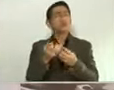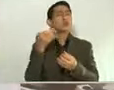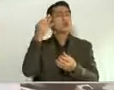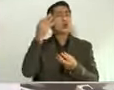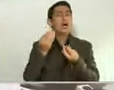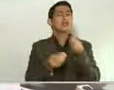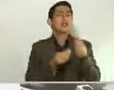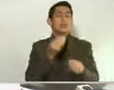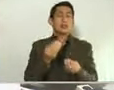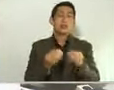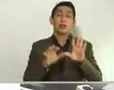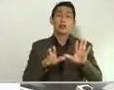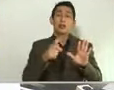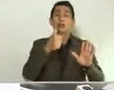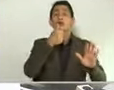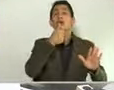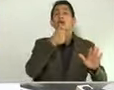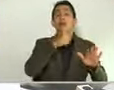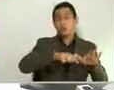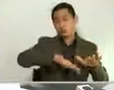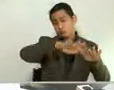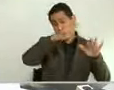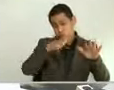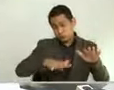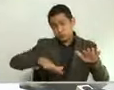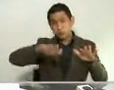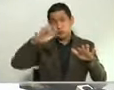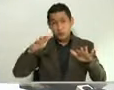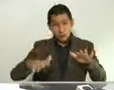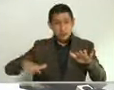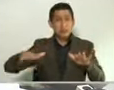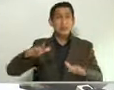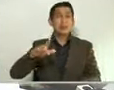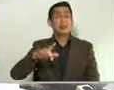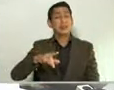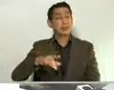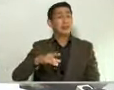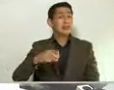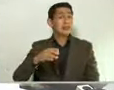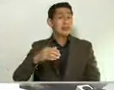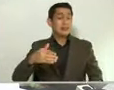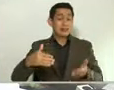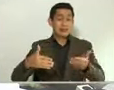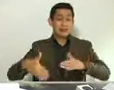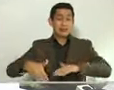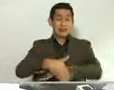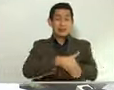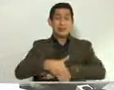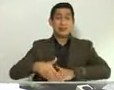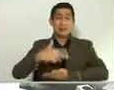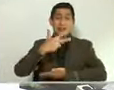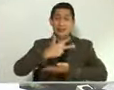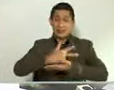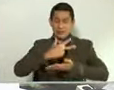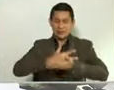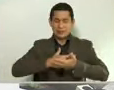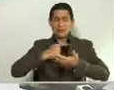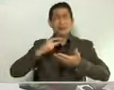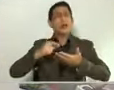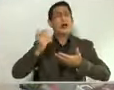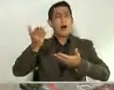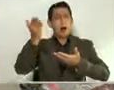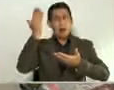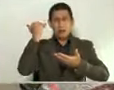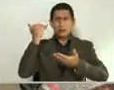la piscina de olas en la Narcisa de Jesús. Ya hicimos una en el corazón del suburbio, donde en este momento van niños